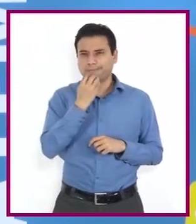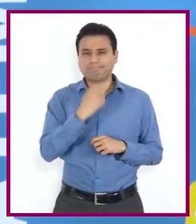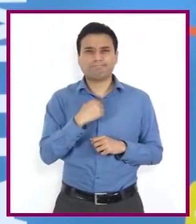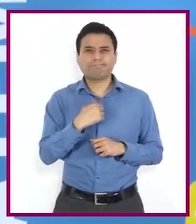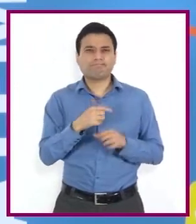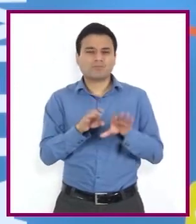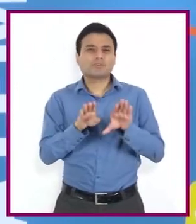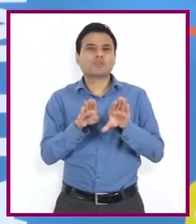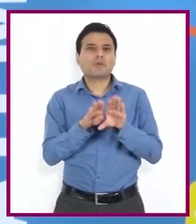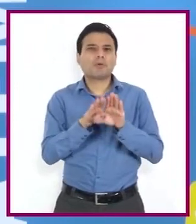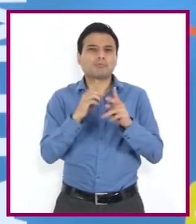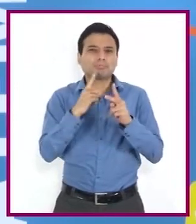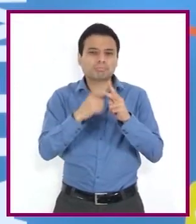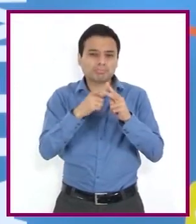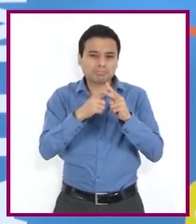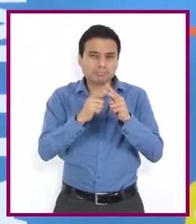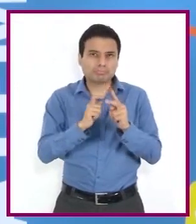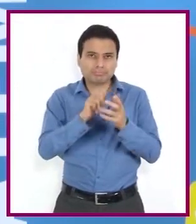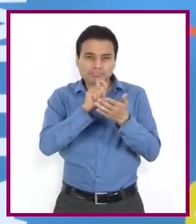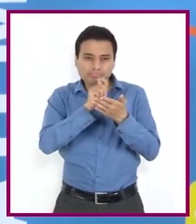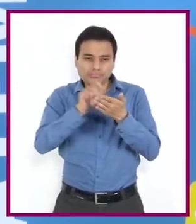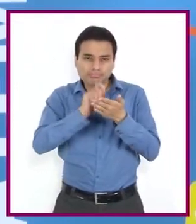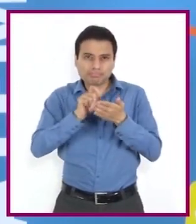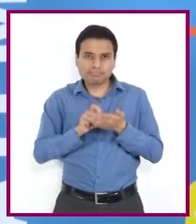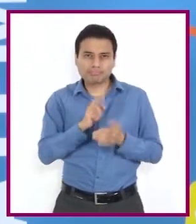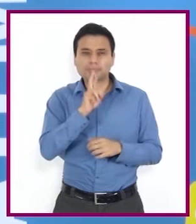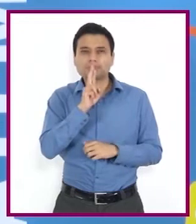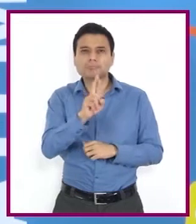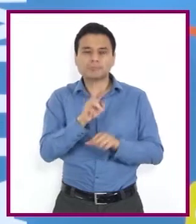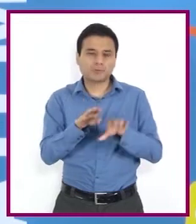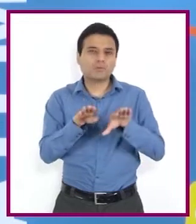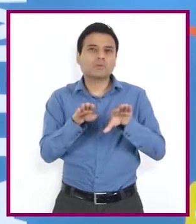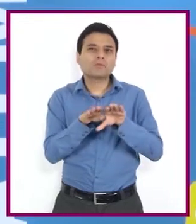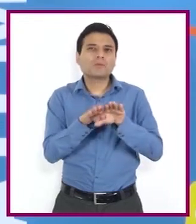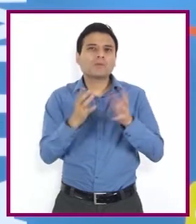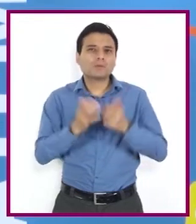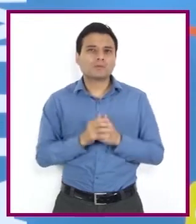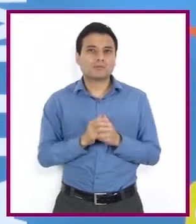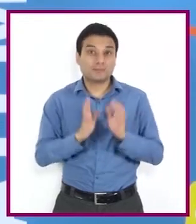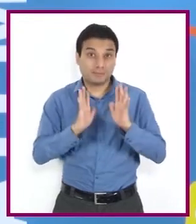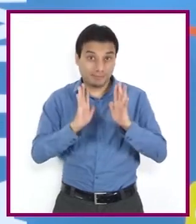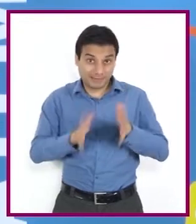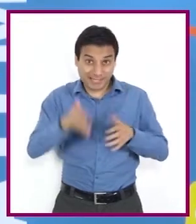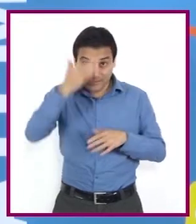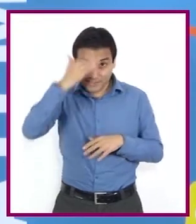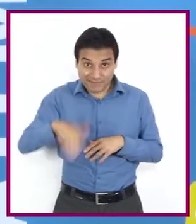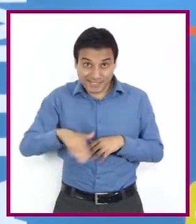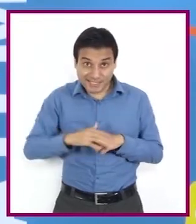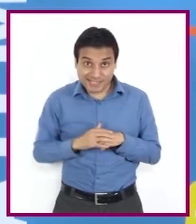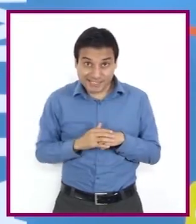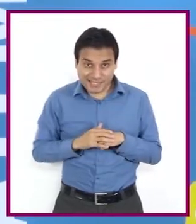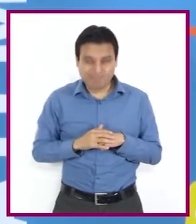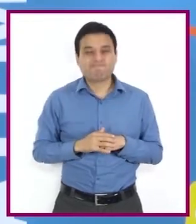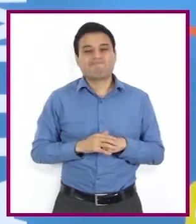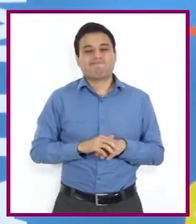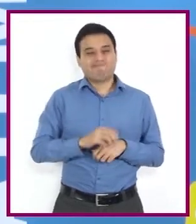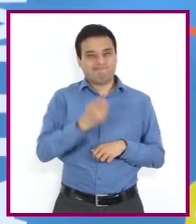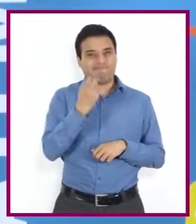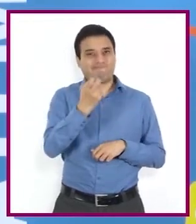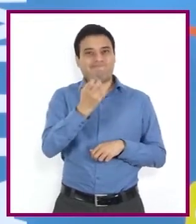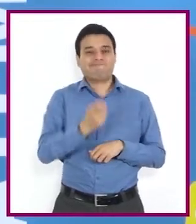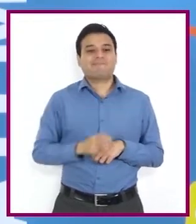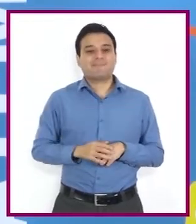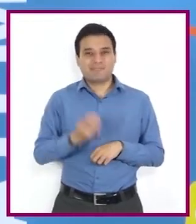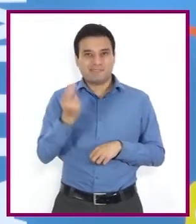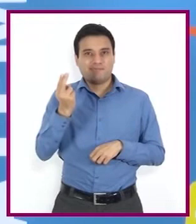podemos hacer para calcular los valores que nos faltan? ¿Ya saben? Correcto, una división.